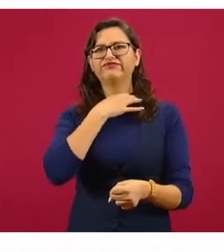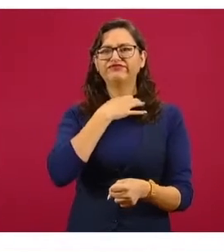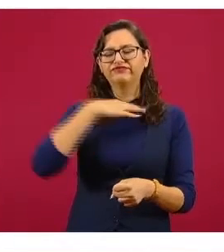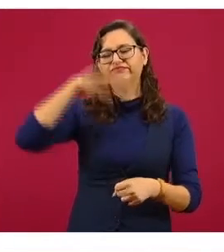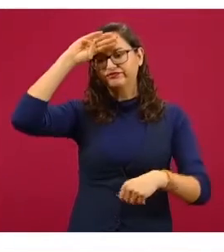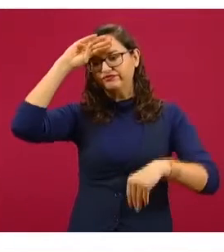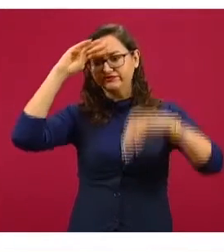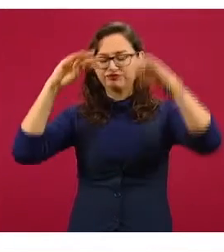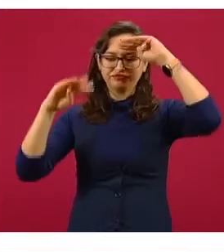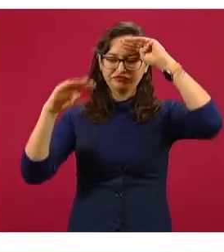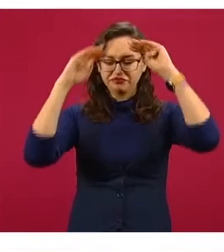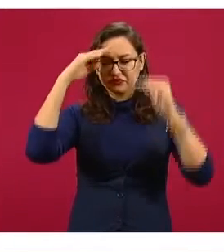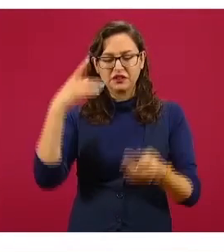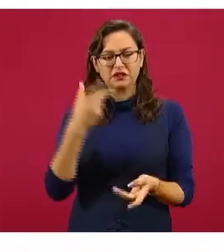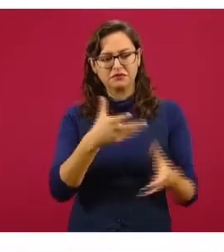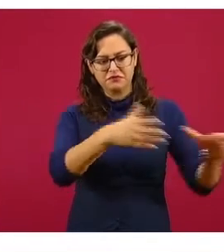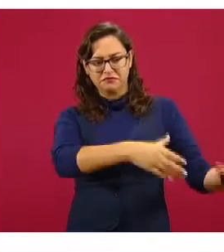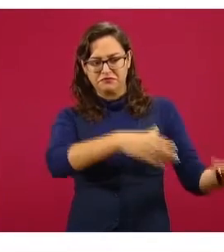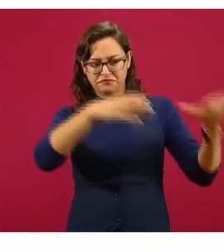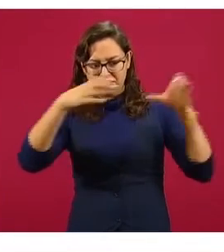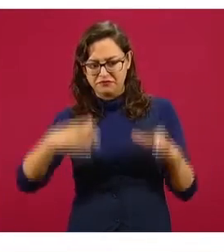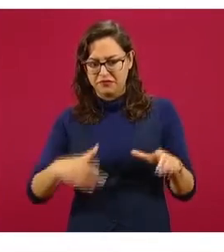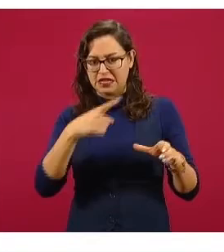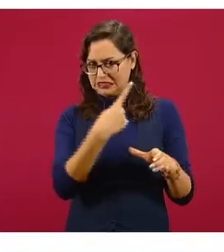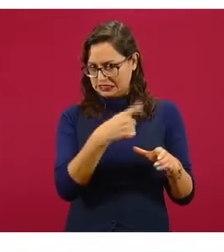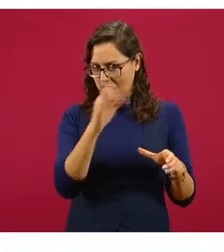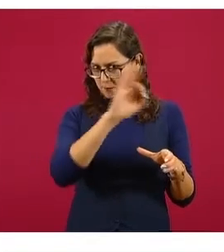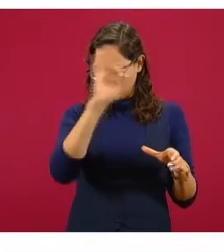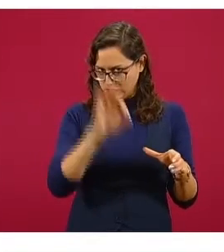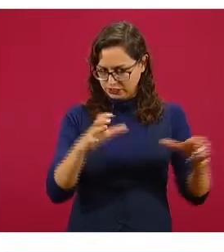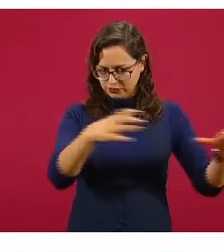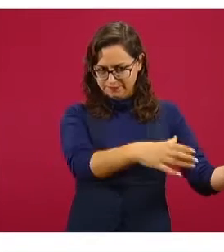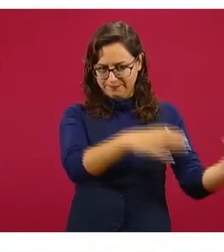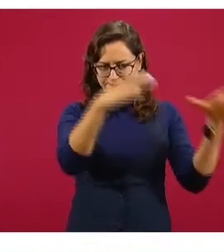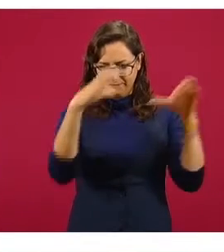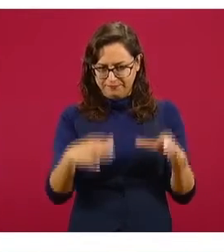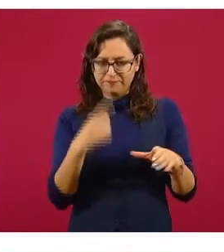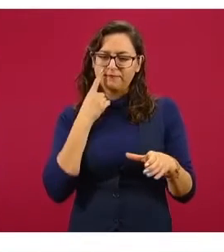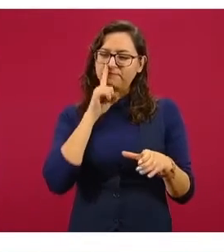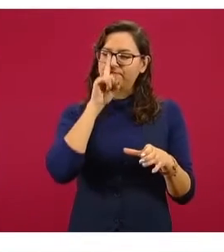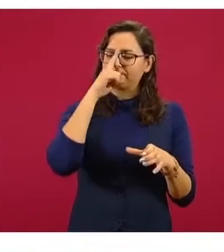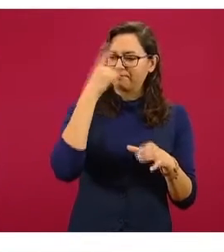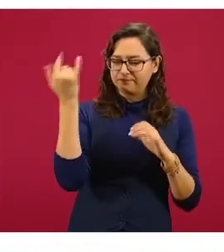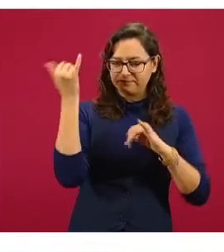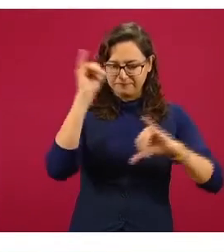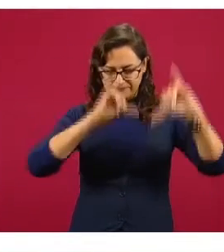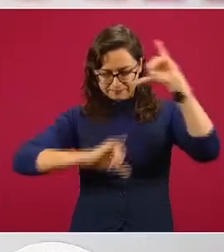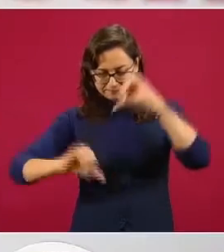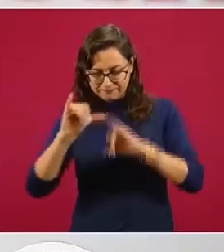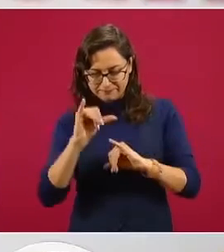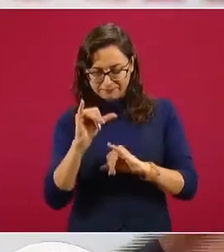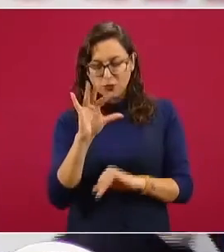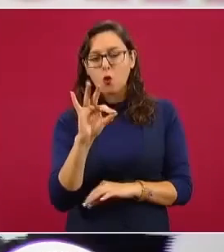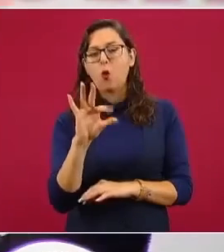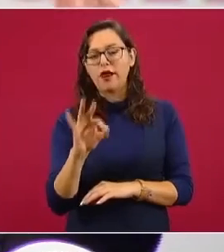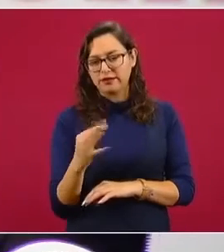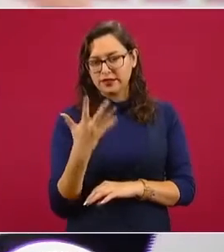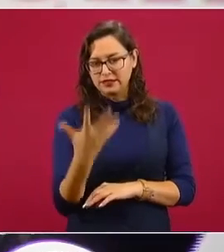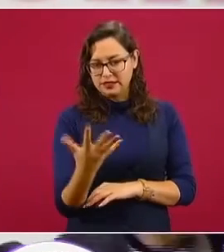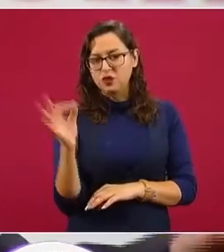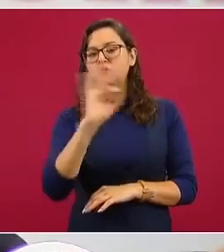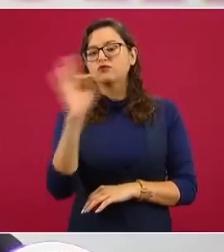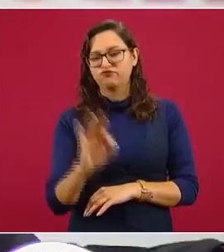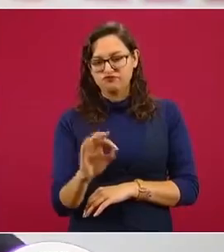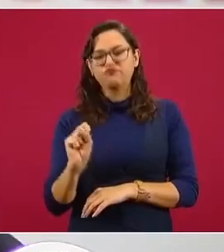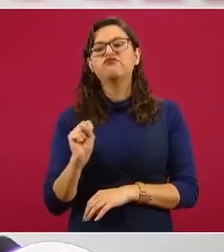laboratorio resultan positivas al virus SARS-CoV-2. Este indicador, como hemos comentado repetidamente, es un indicador que